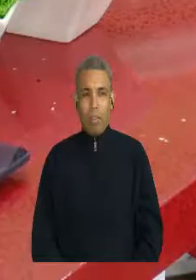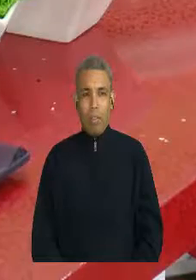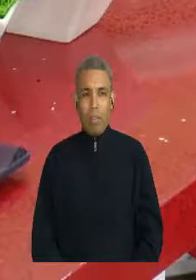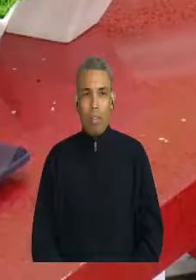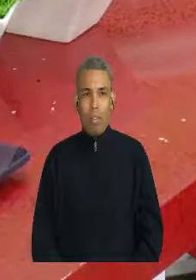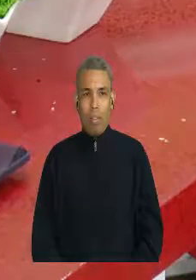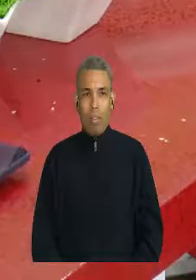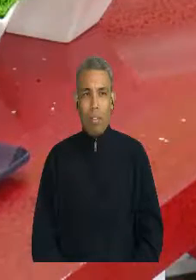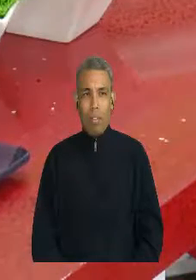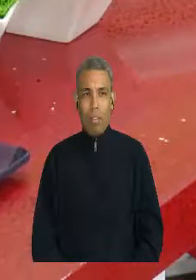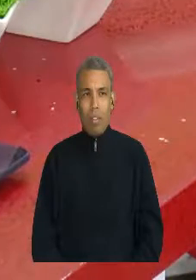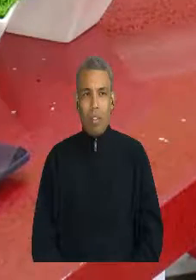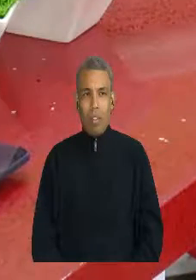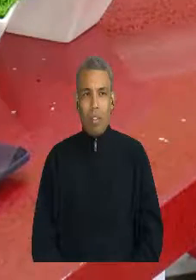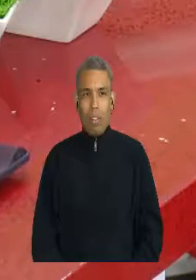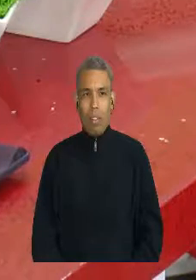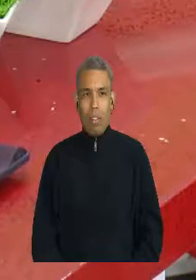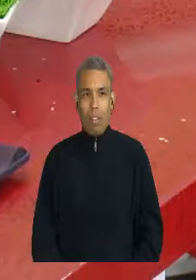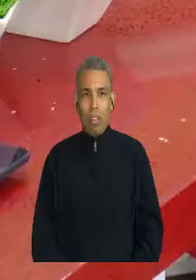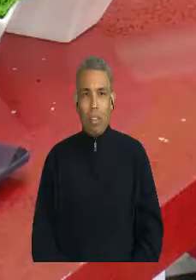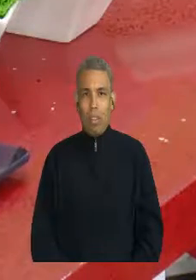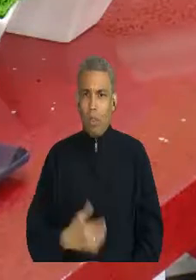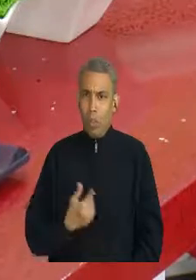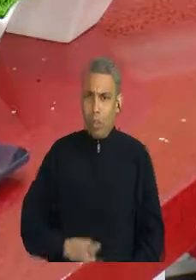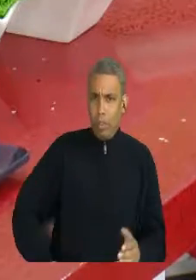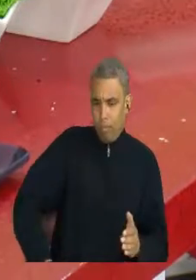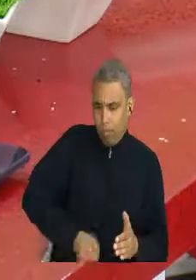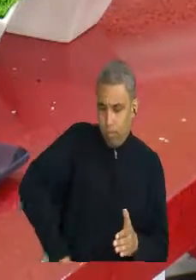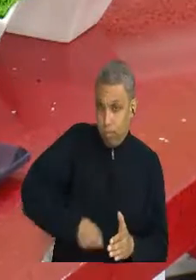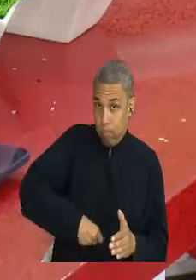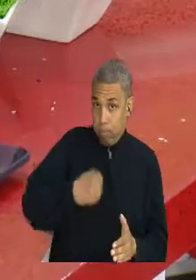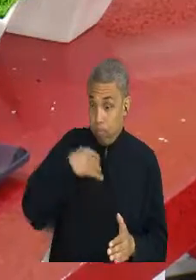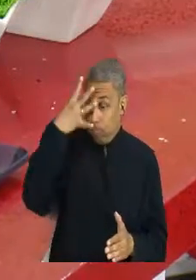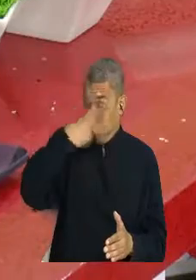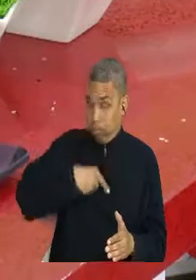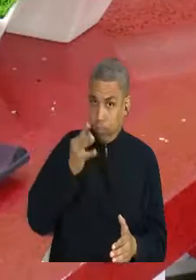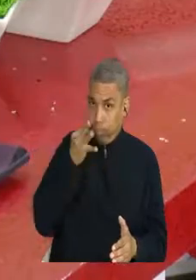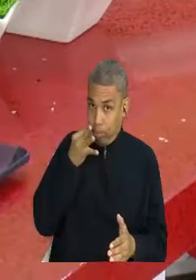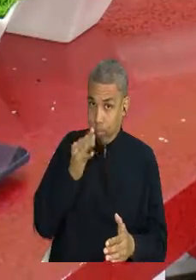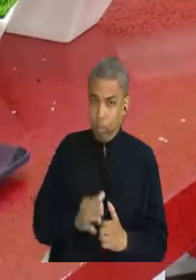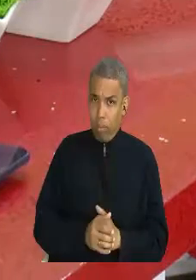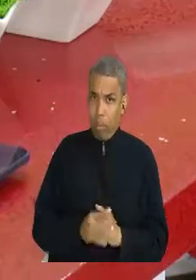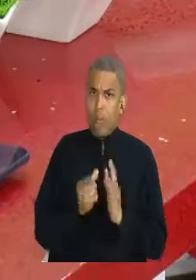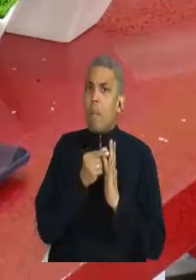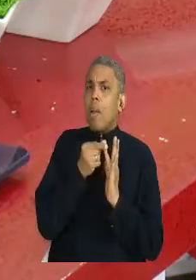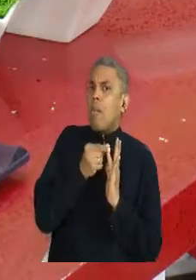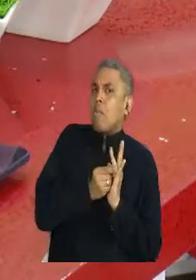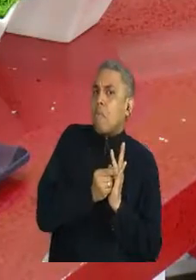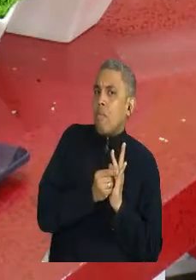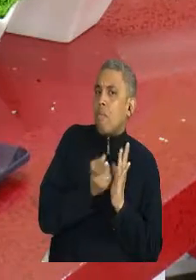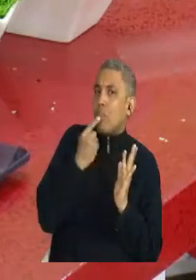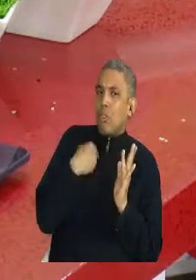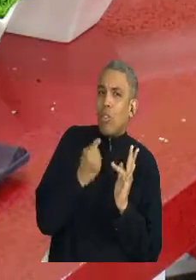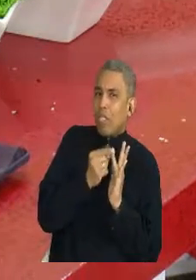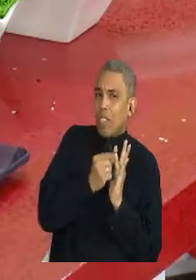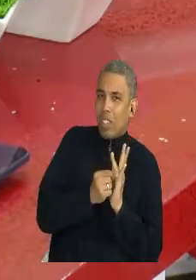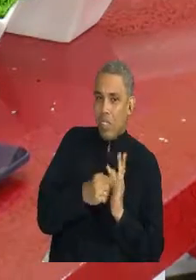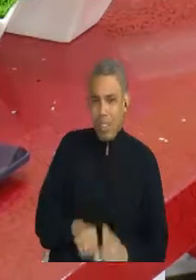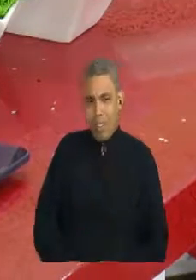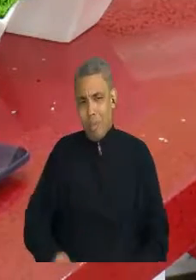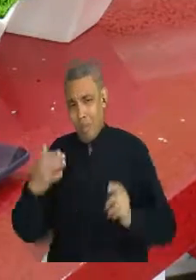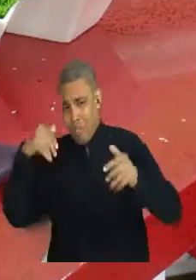Vale, me encanta cómo se ve, me encanta. Dice mi esposo en casa, flaca, ¿a ti qué es lo que no te encanta cuando estás en ese set de abrir de